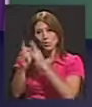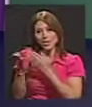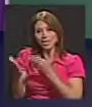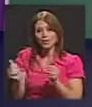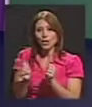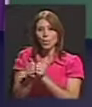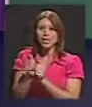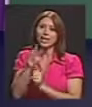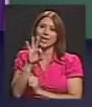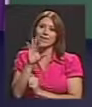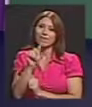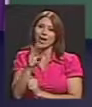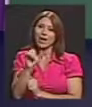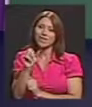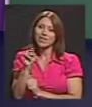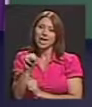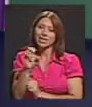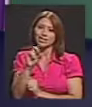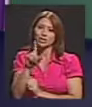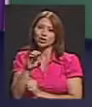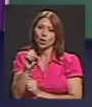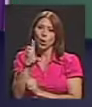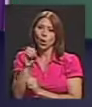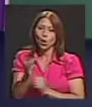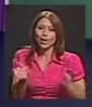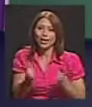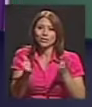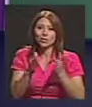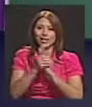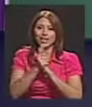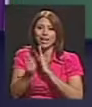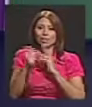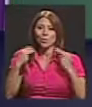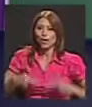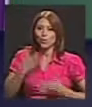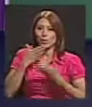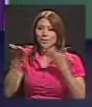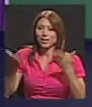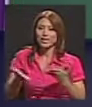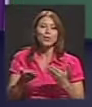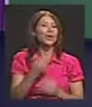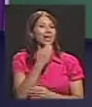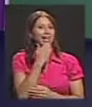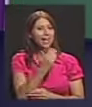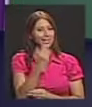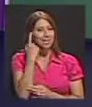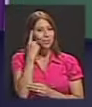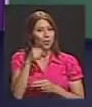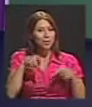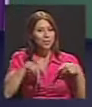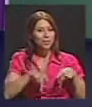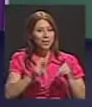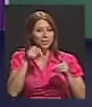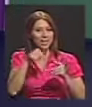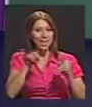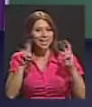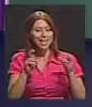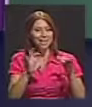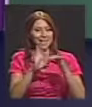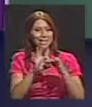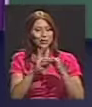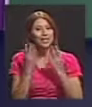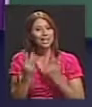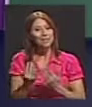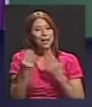acompañen fabián sólo gestor de talento humano bienvenido a nexos ya que gracias por permitirme estar aquí en este espacio de nexus y esperamos que